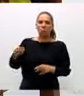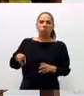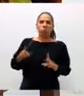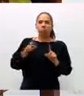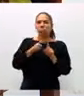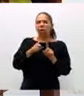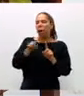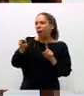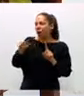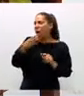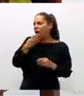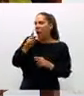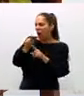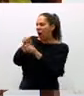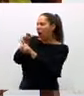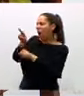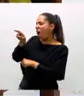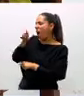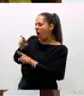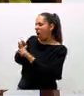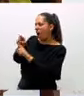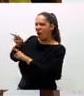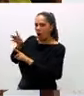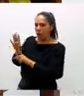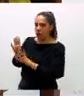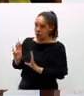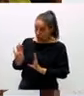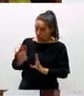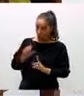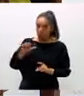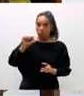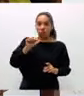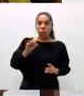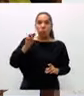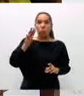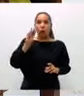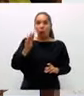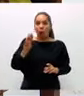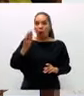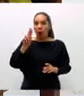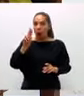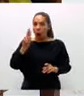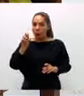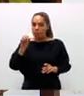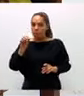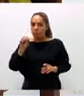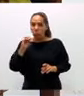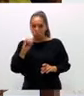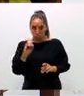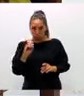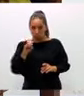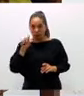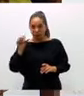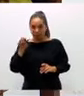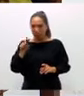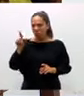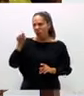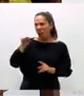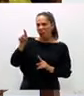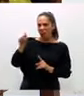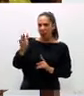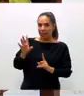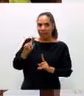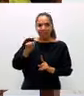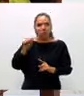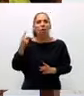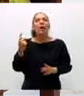etcétera. Ese es un abuso, ese es un estudiante o un estudiante abusivo o abusiva. Ahí hay